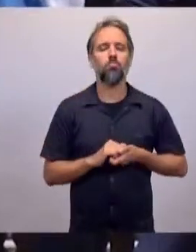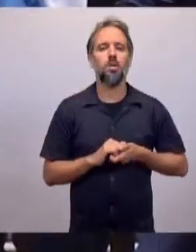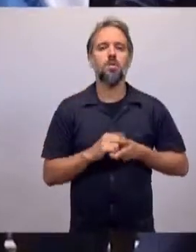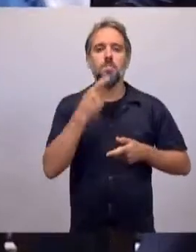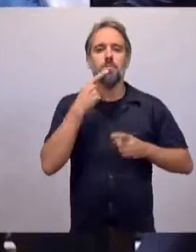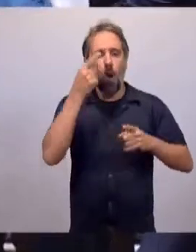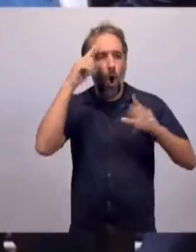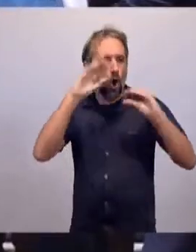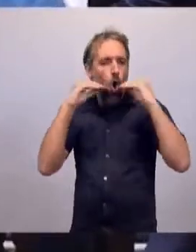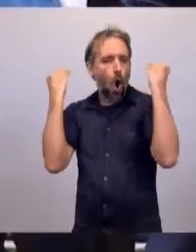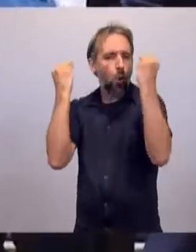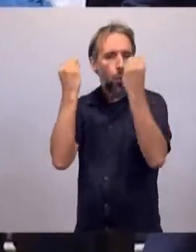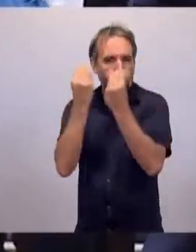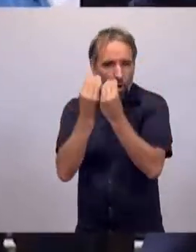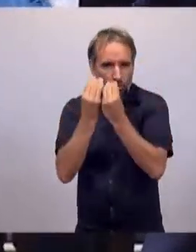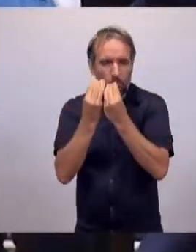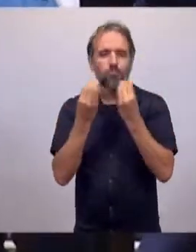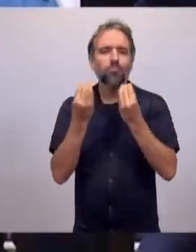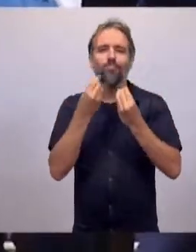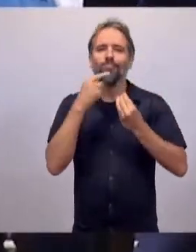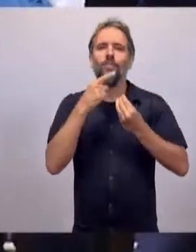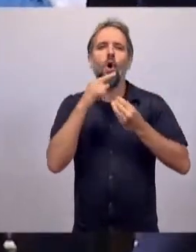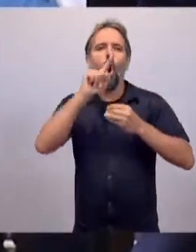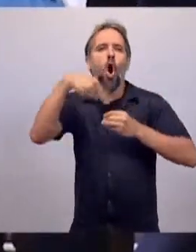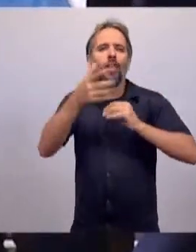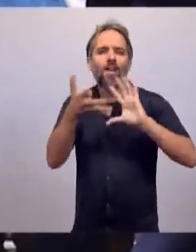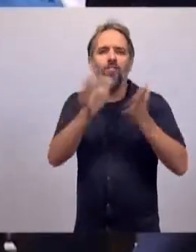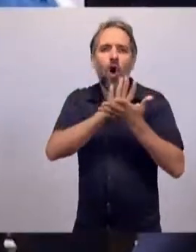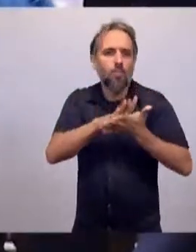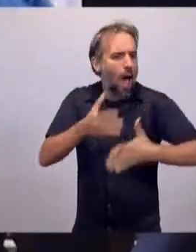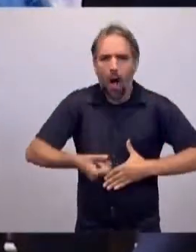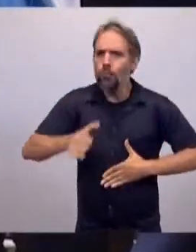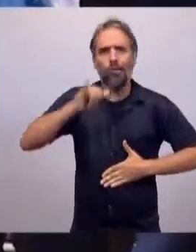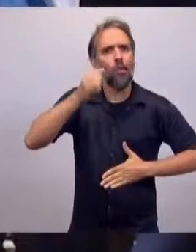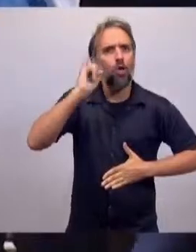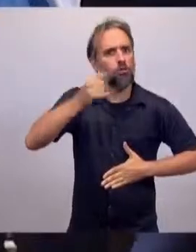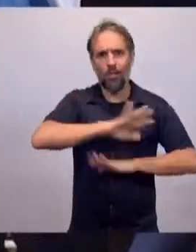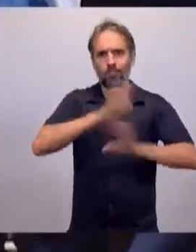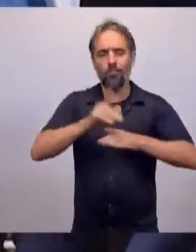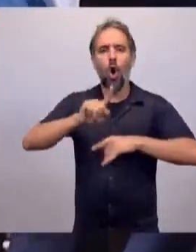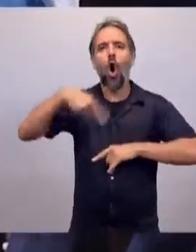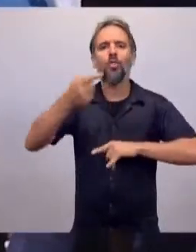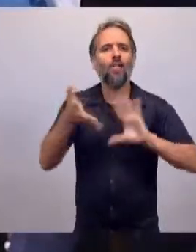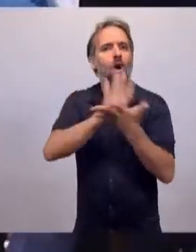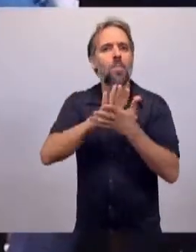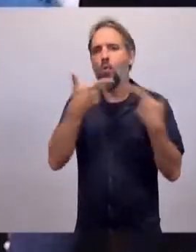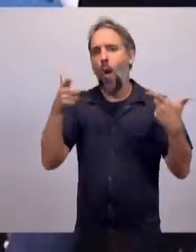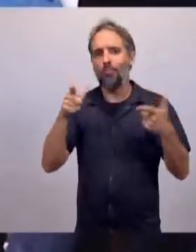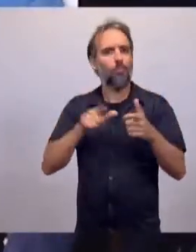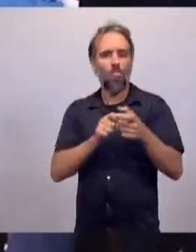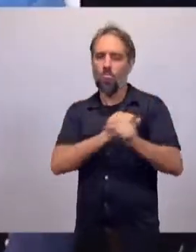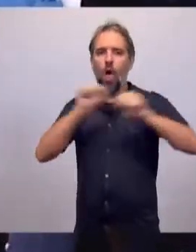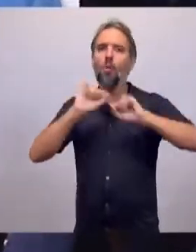La conclusión es que no hay alternativa al ajuste y no hay alternativa al shock.